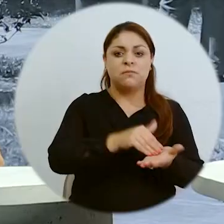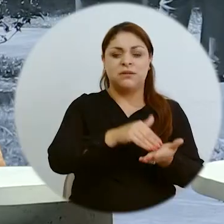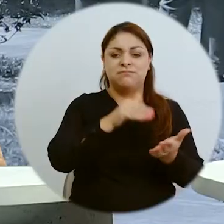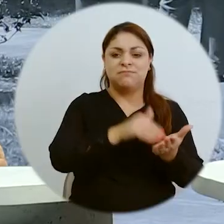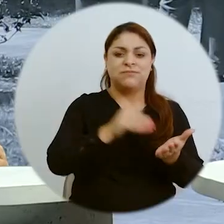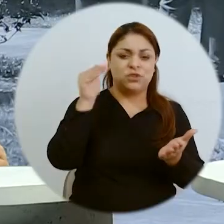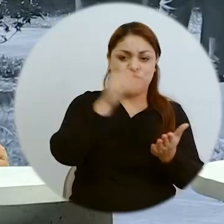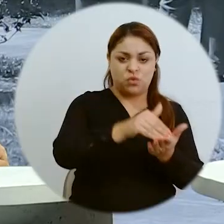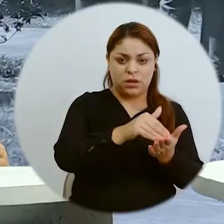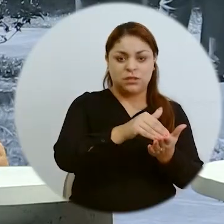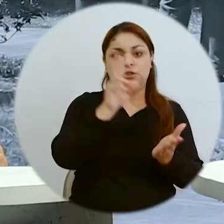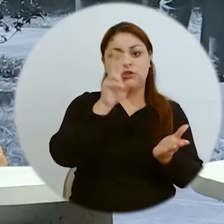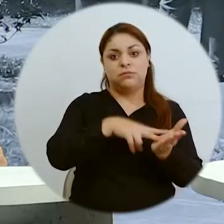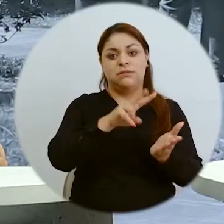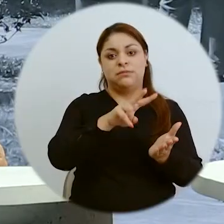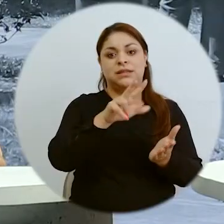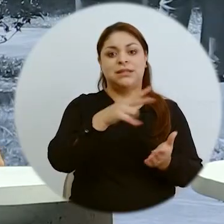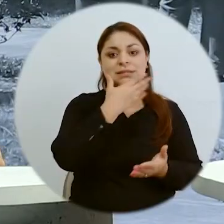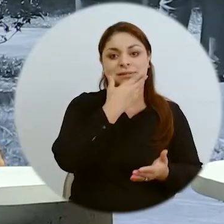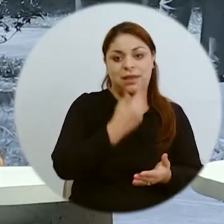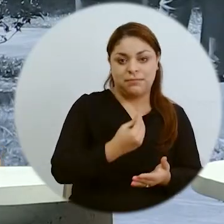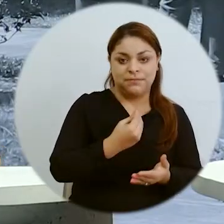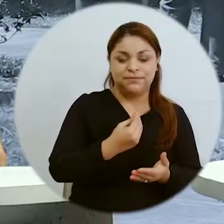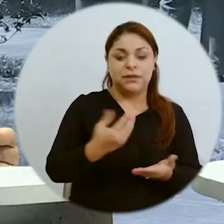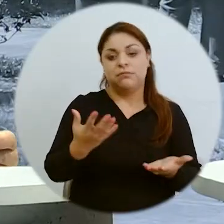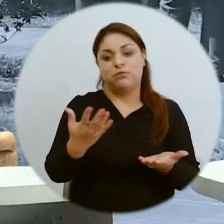directos pasó de